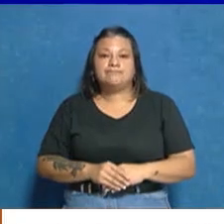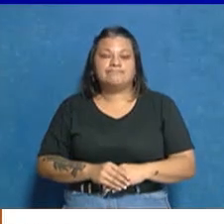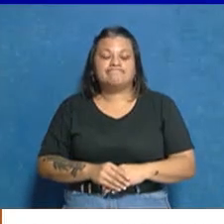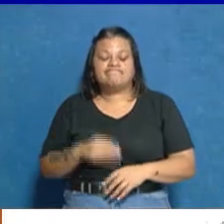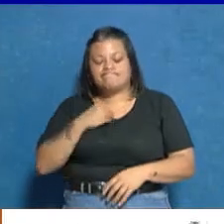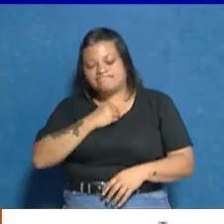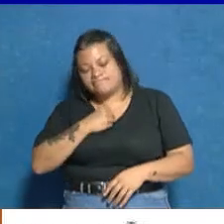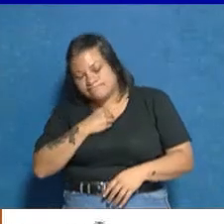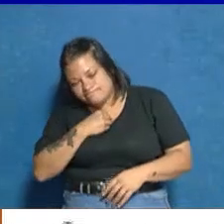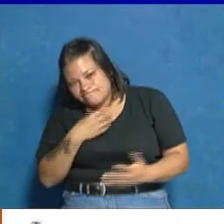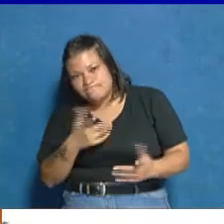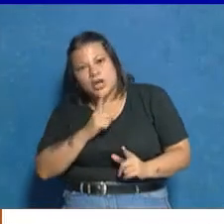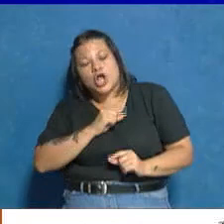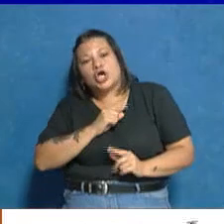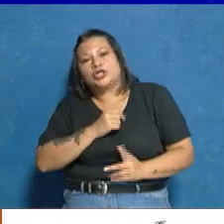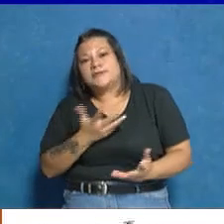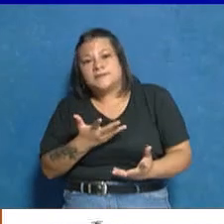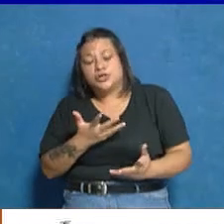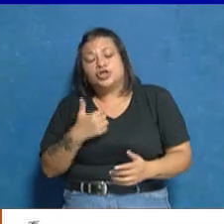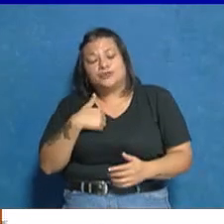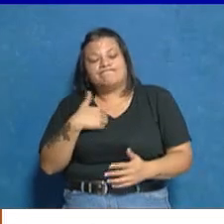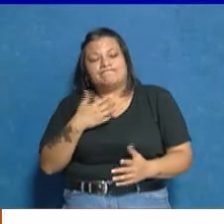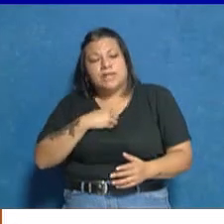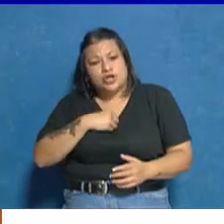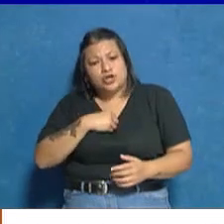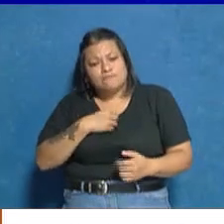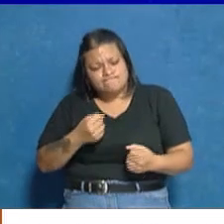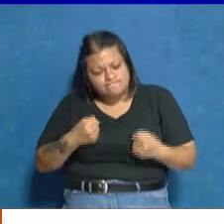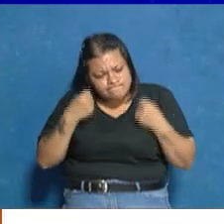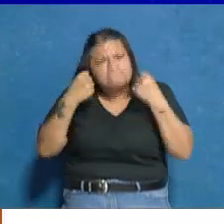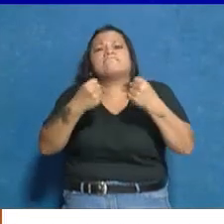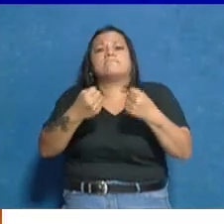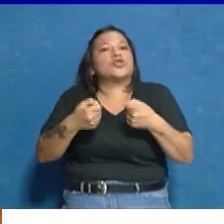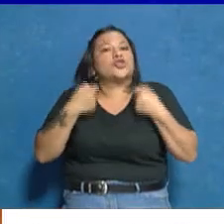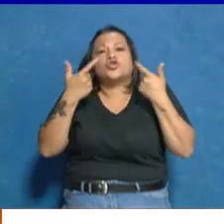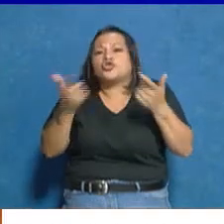siento un poco eso. Lo vi todo y